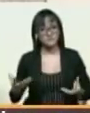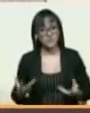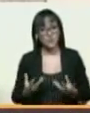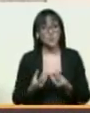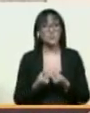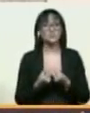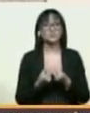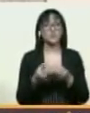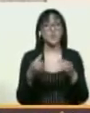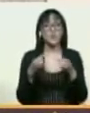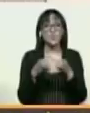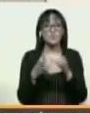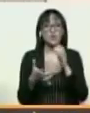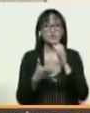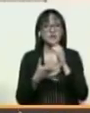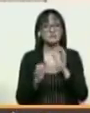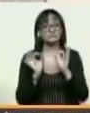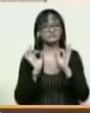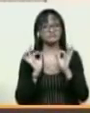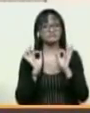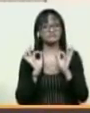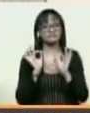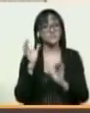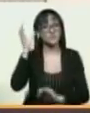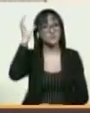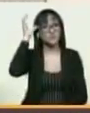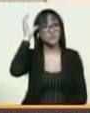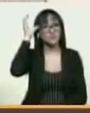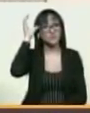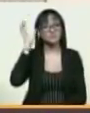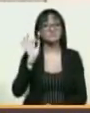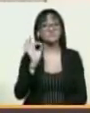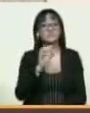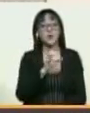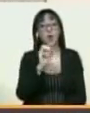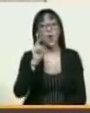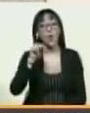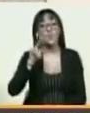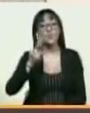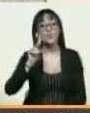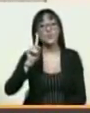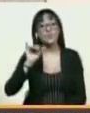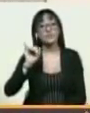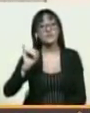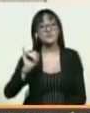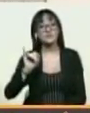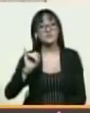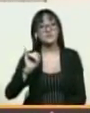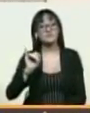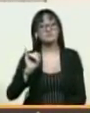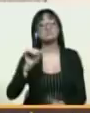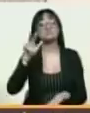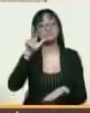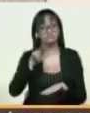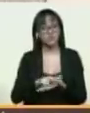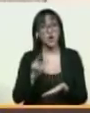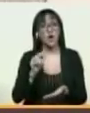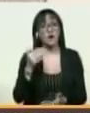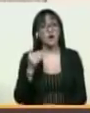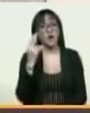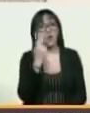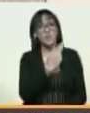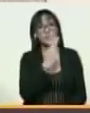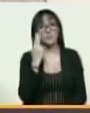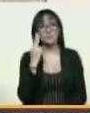acompañado con organismos técnicos calificados como la UNUDI, que además ratifica el firme compromiso